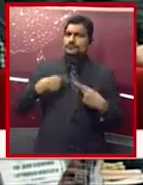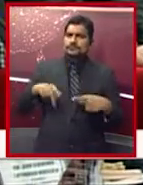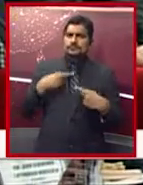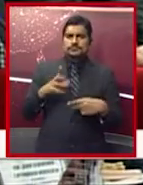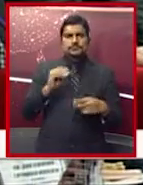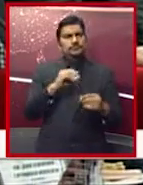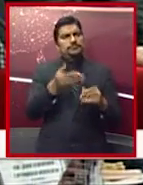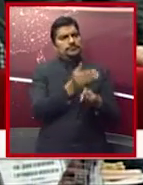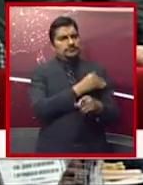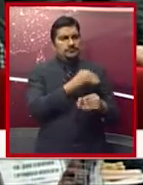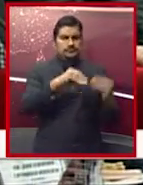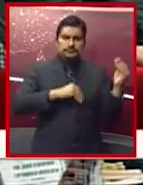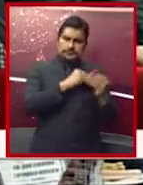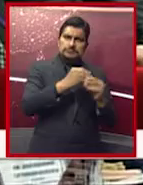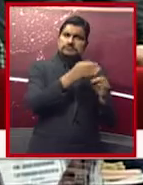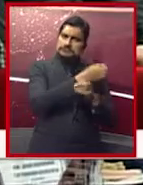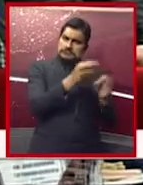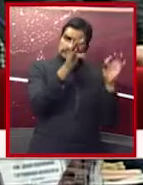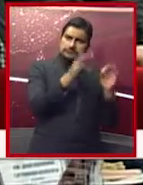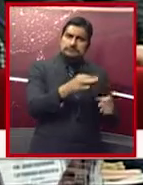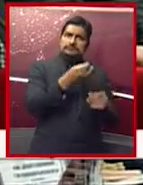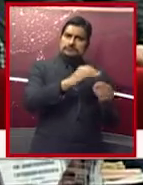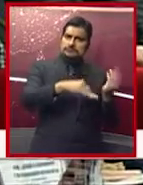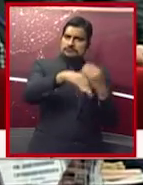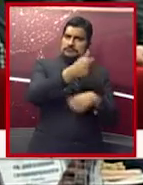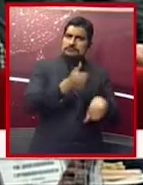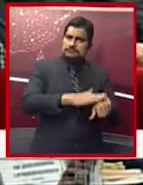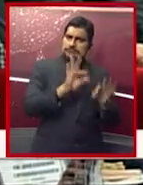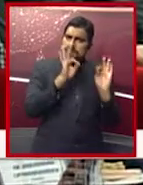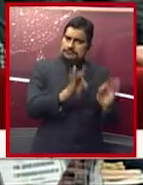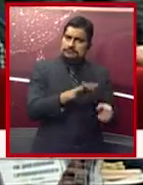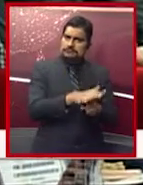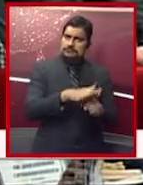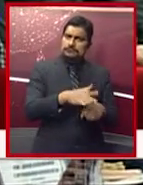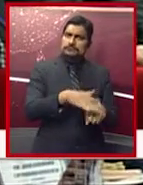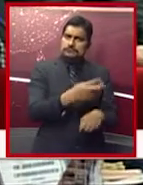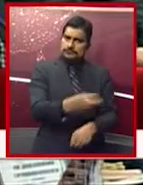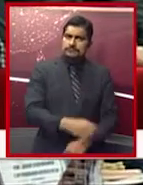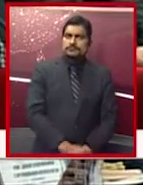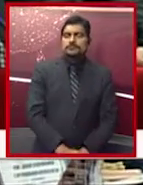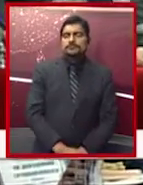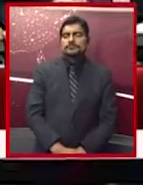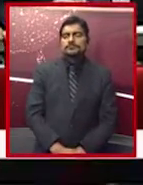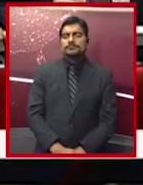en orden de manera cabal las propias finanzas públicas.